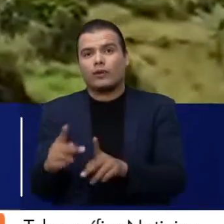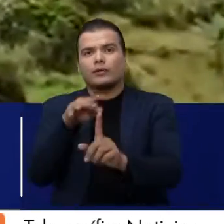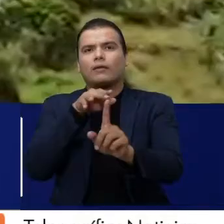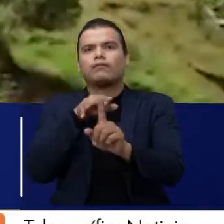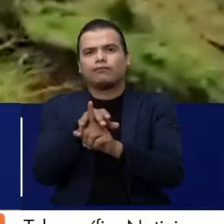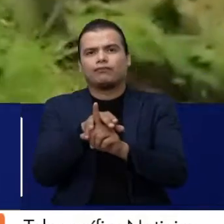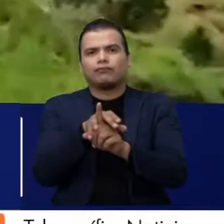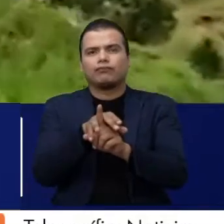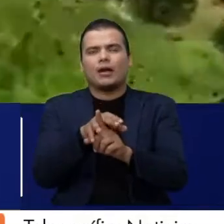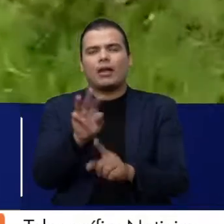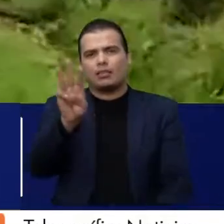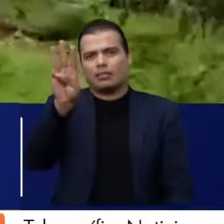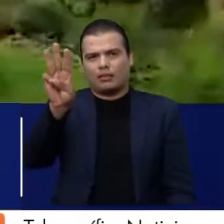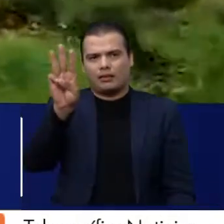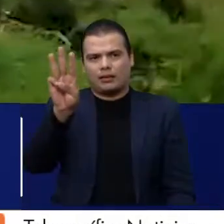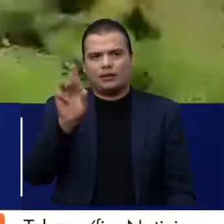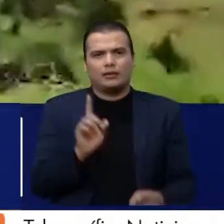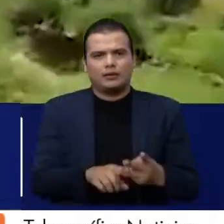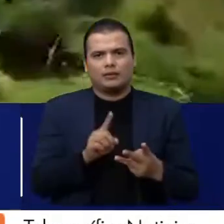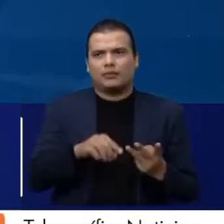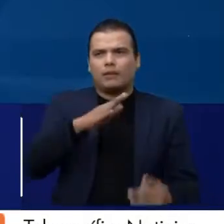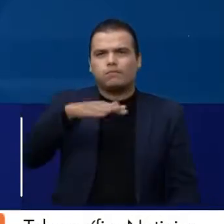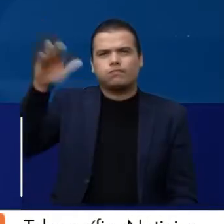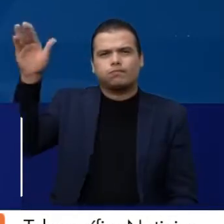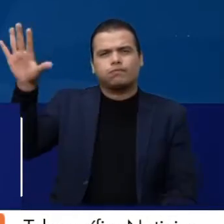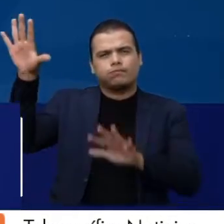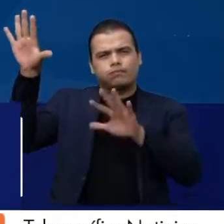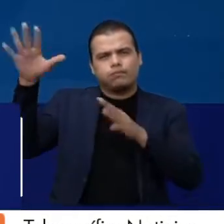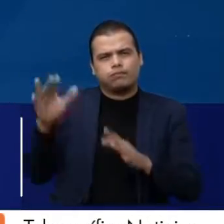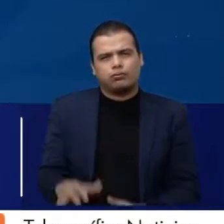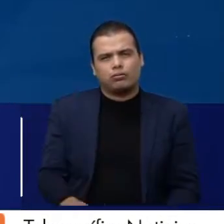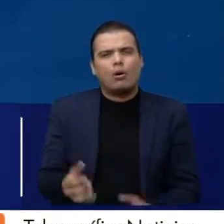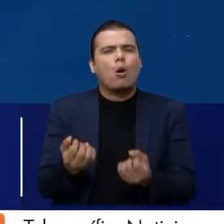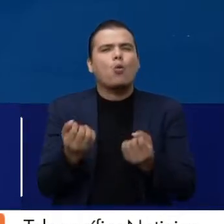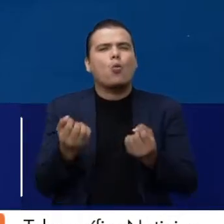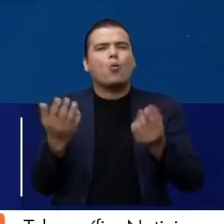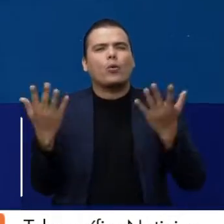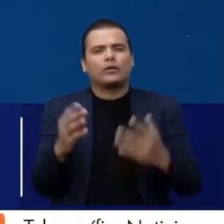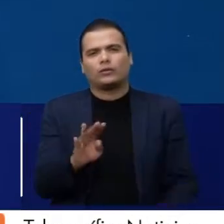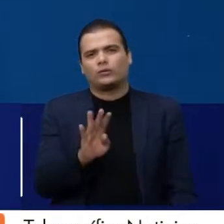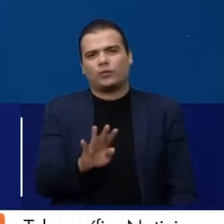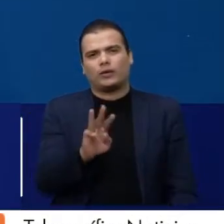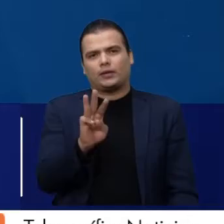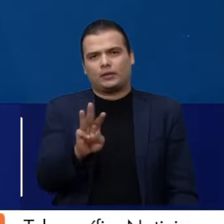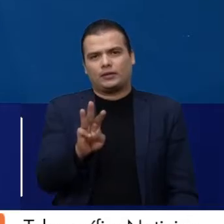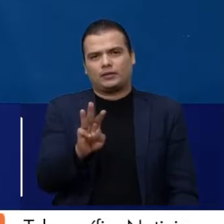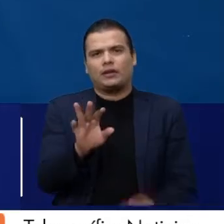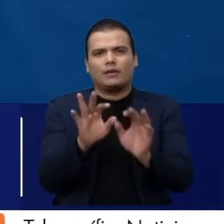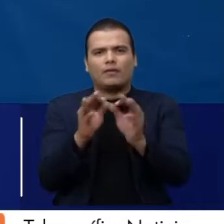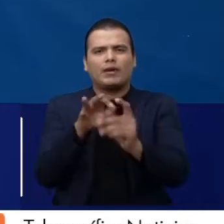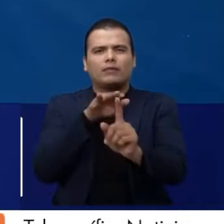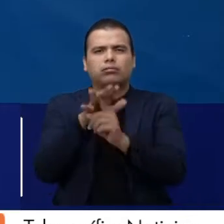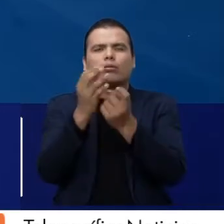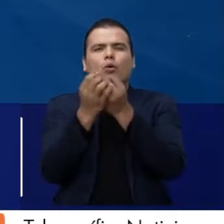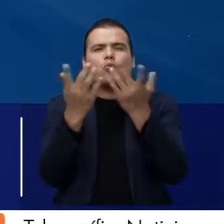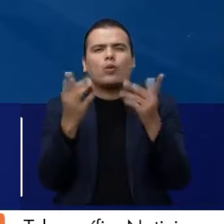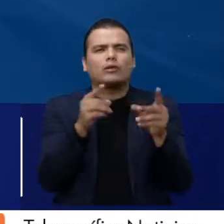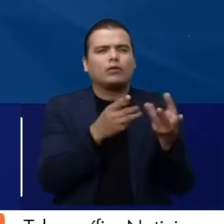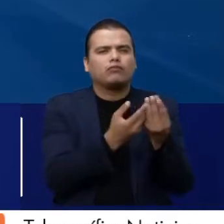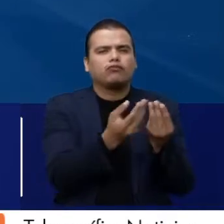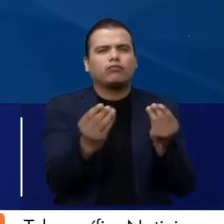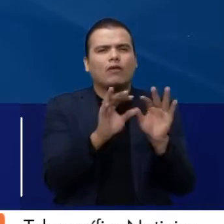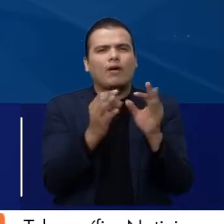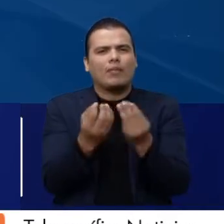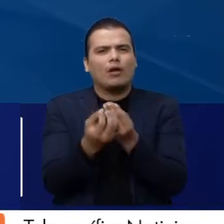afectados. Deslizamiento en total entre fincas y carreteras 43, 135 familias afectadas directamente,